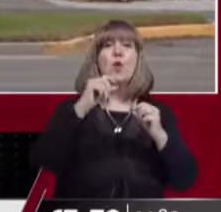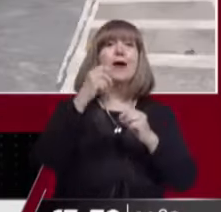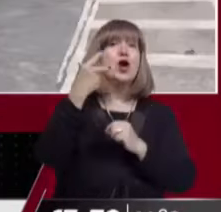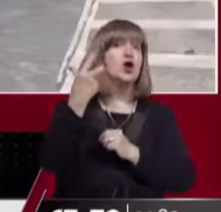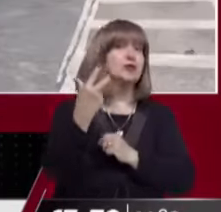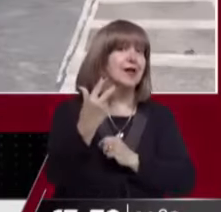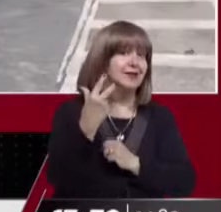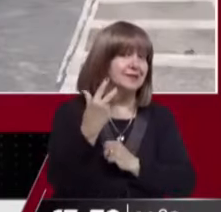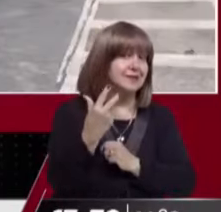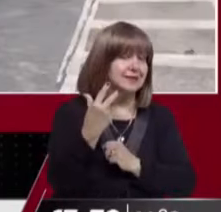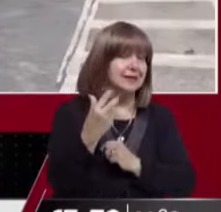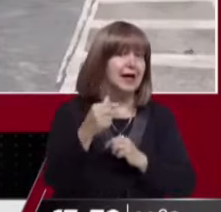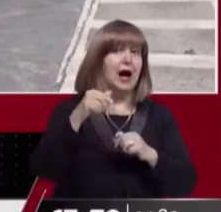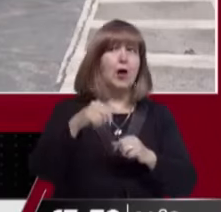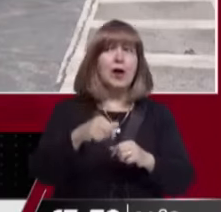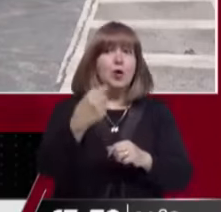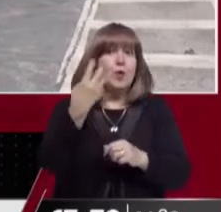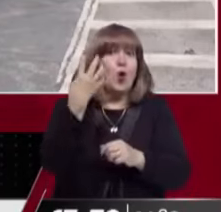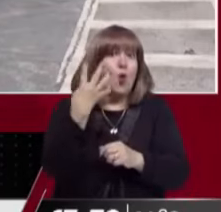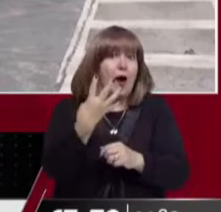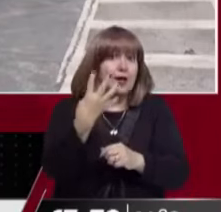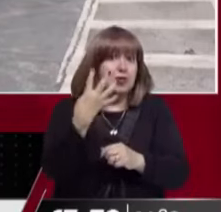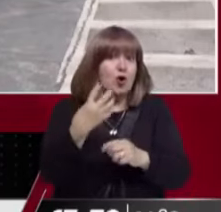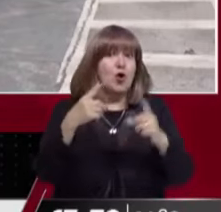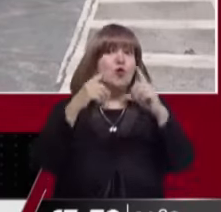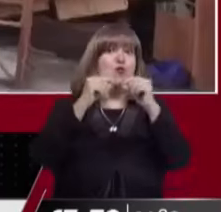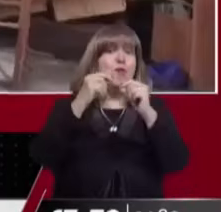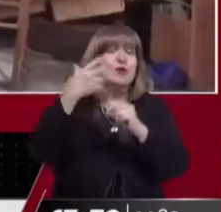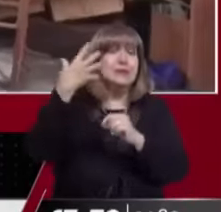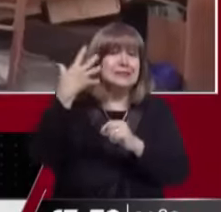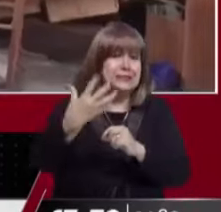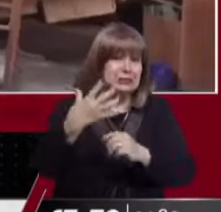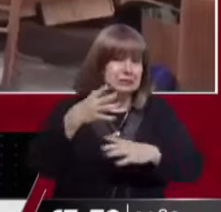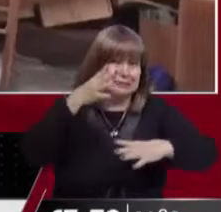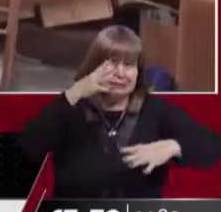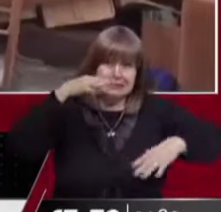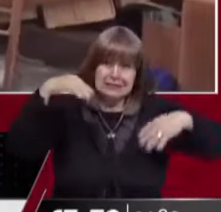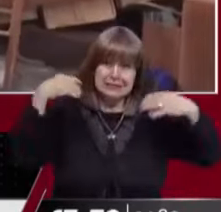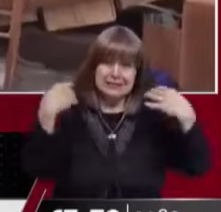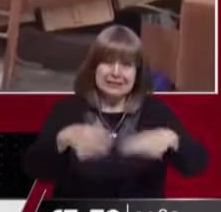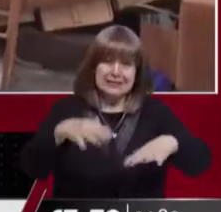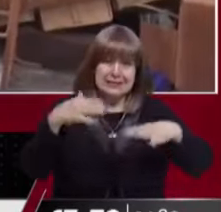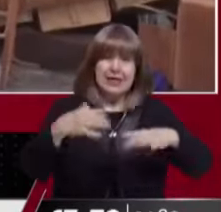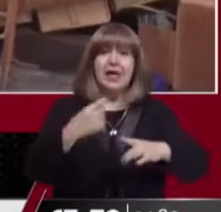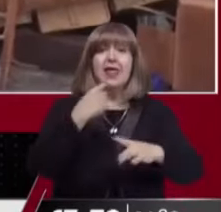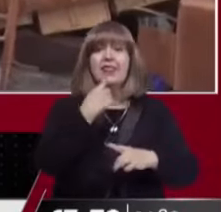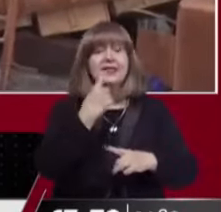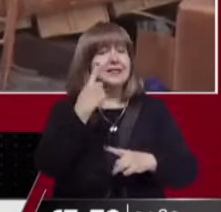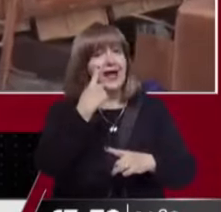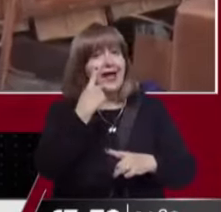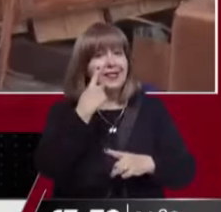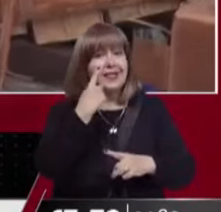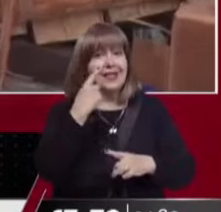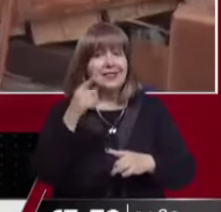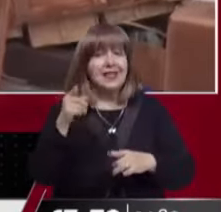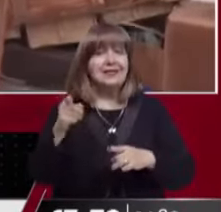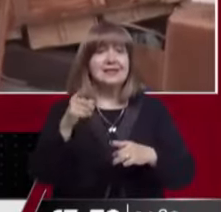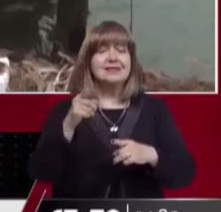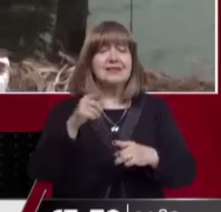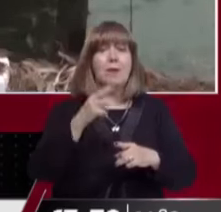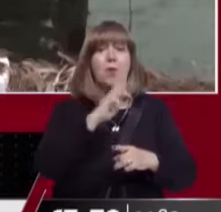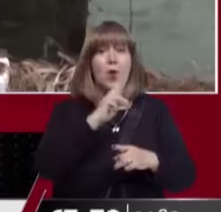que cuidarse de este huracán. De hecho, lo que están diciendo los alcaldes de la zona, sobre todo la alcaldesa de